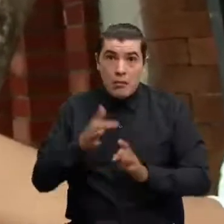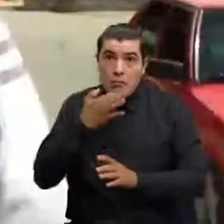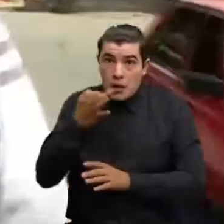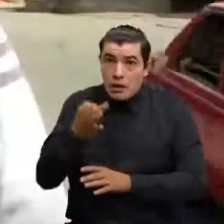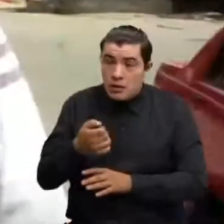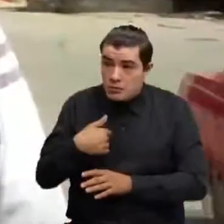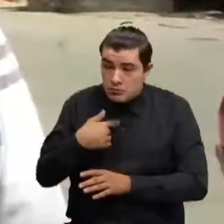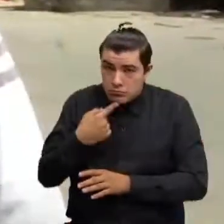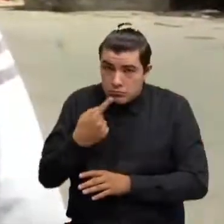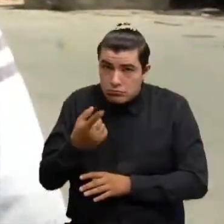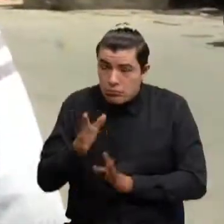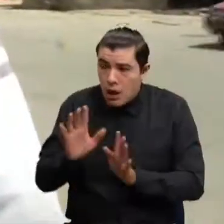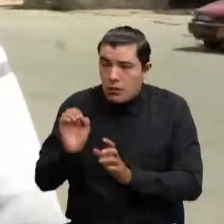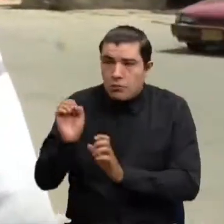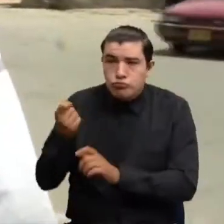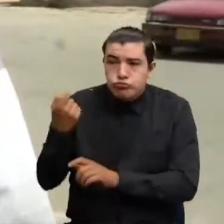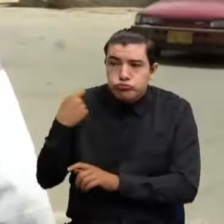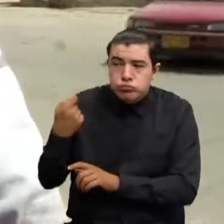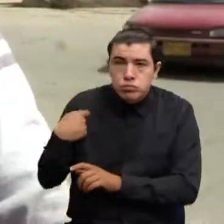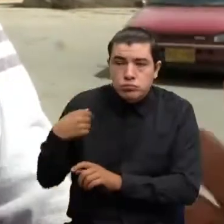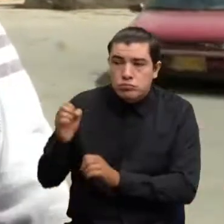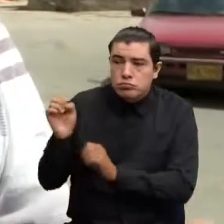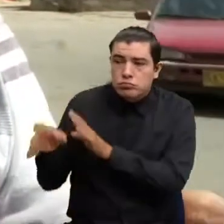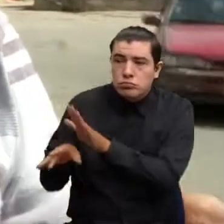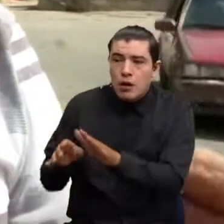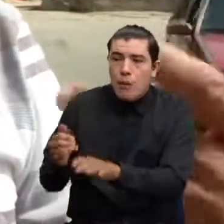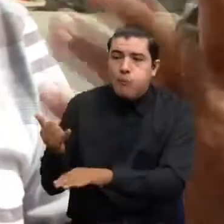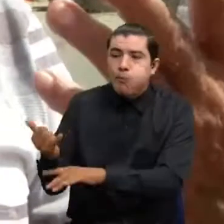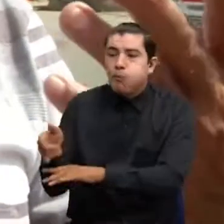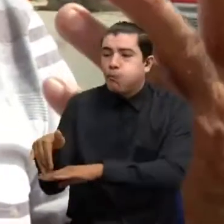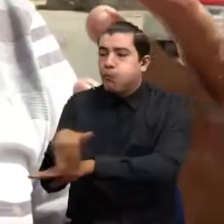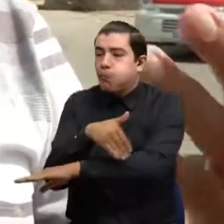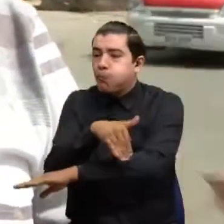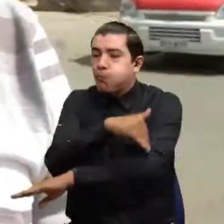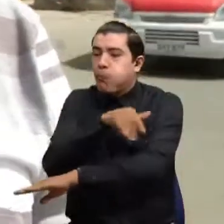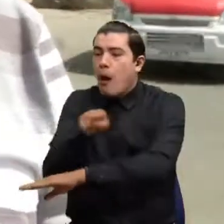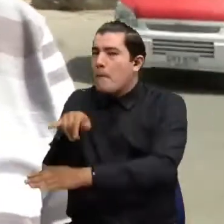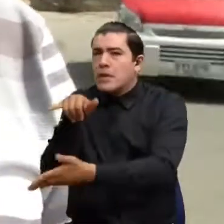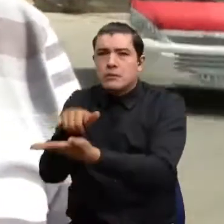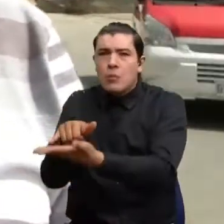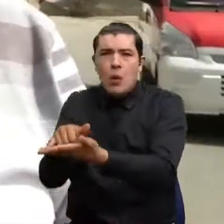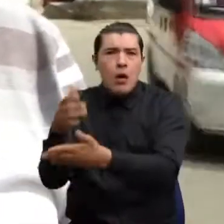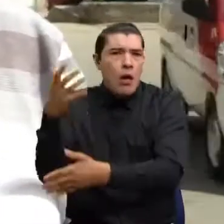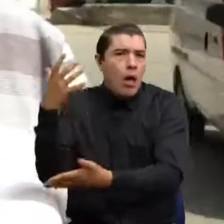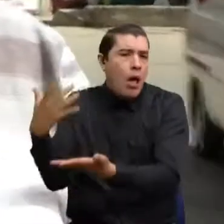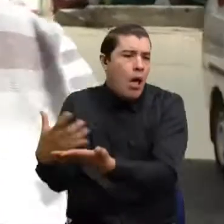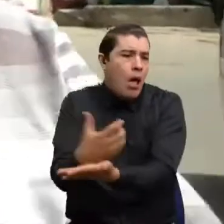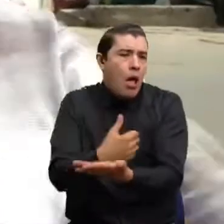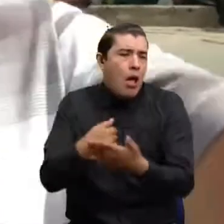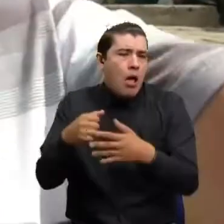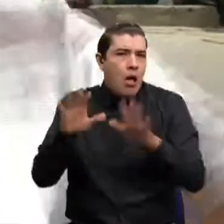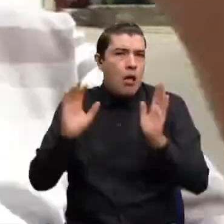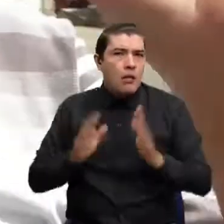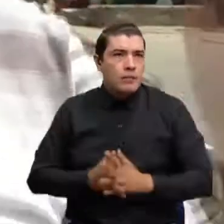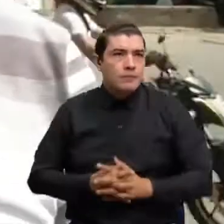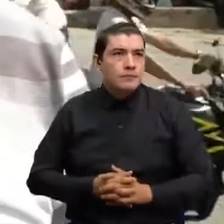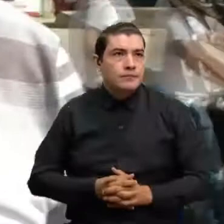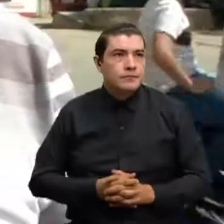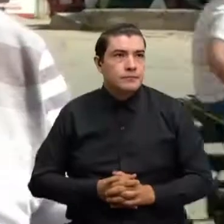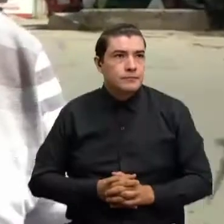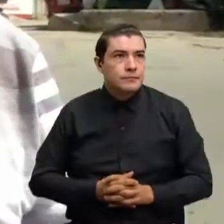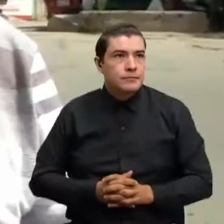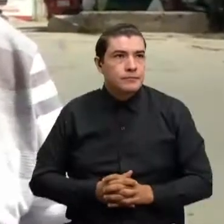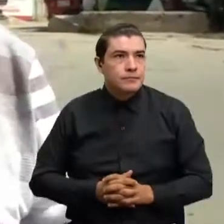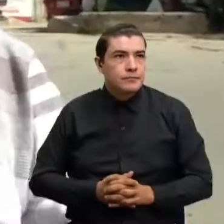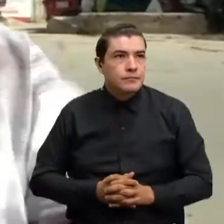el único problema que tenemos es que los señores no echan al menos de vez en cuando que piten